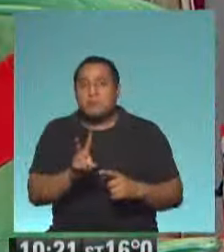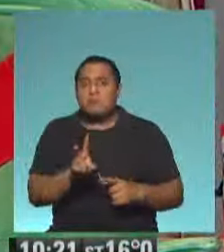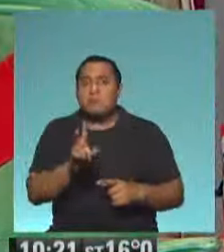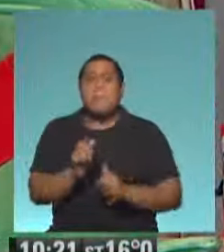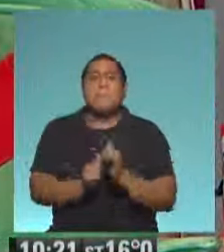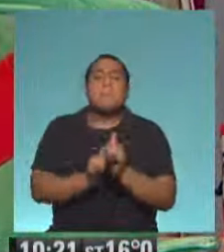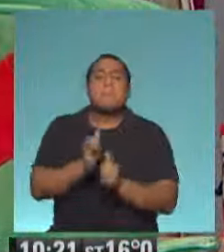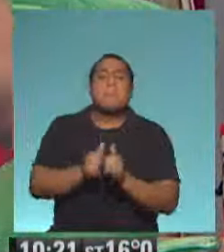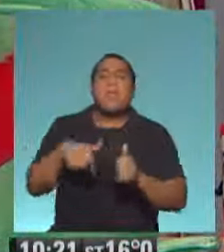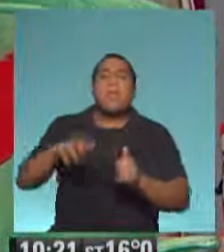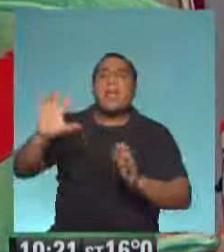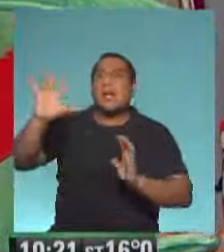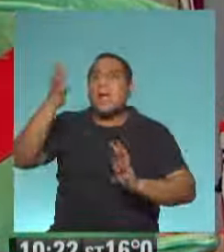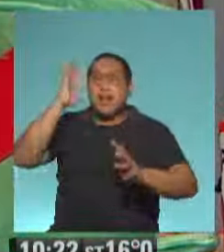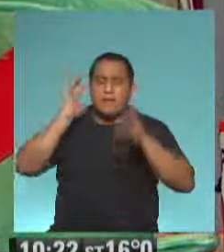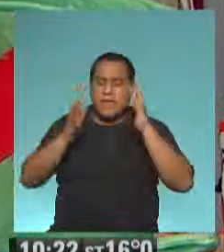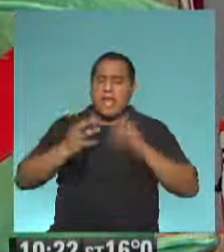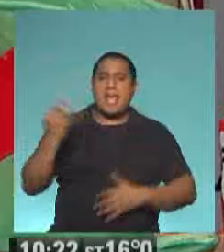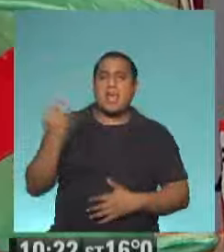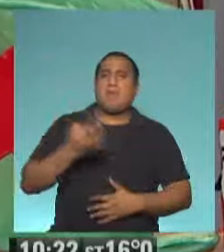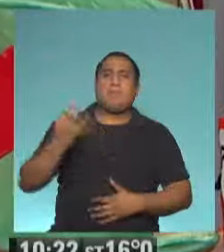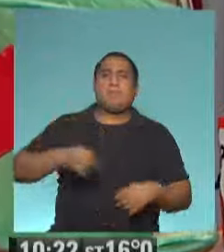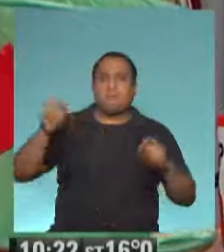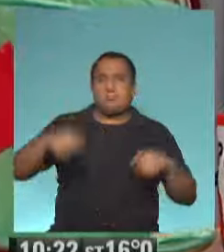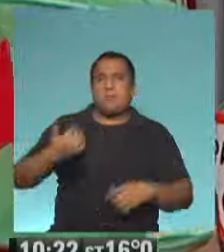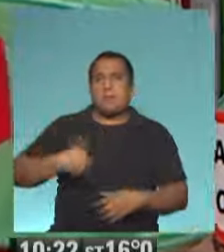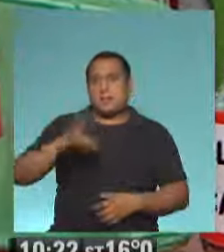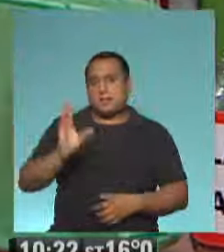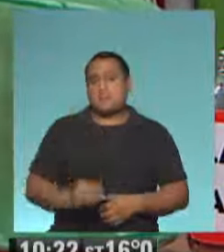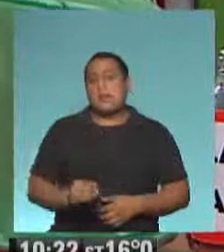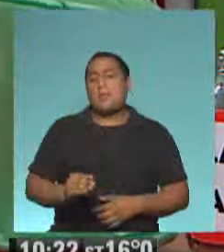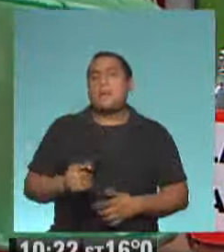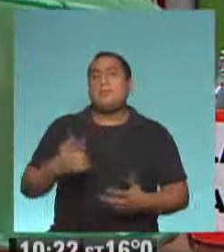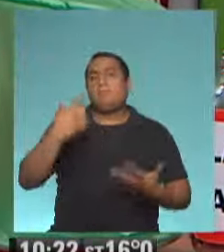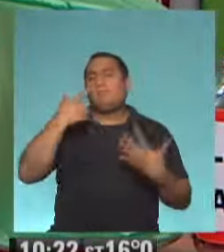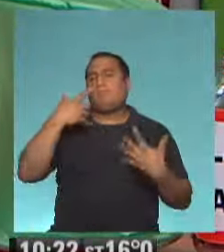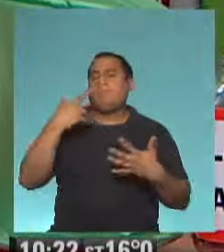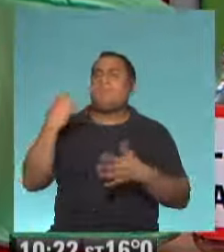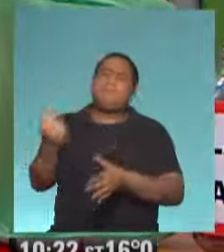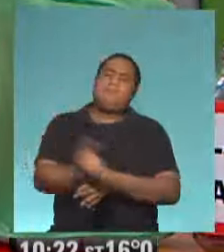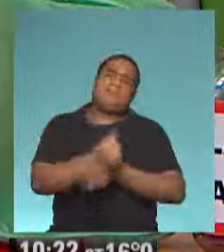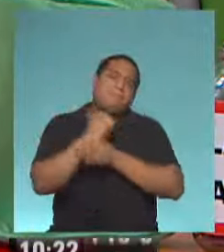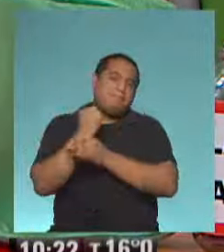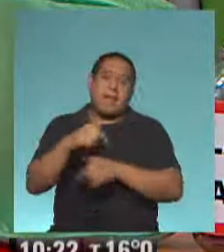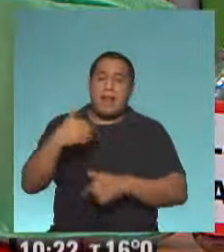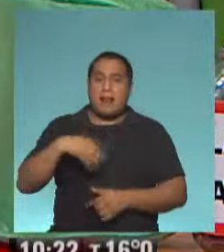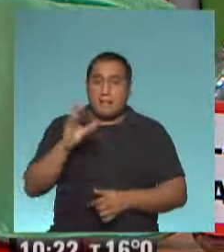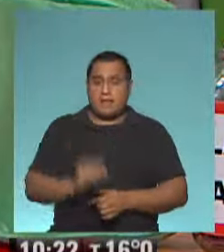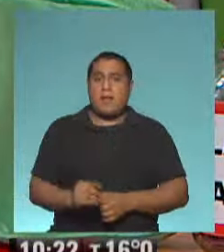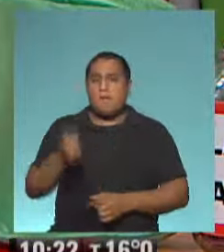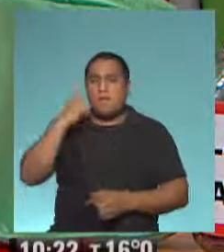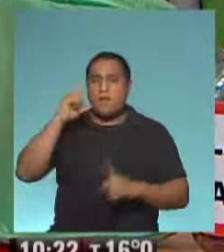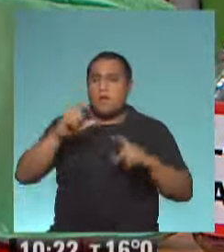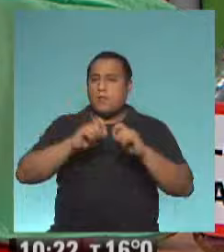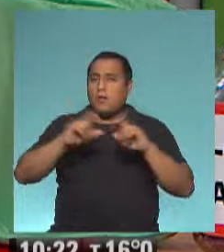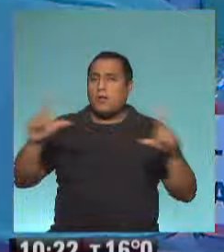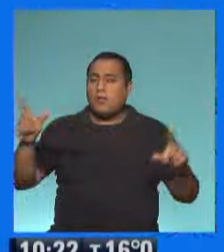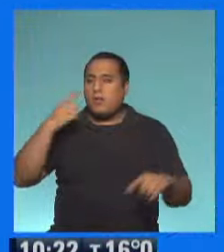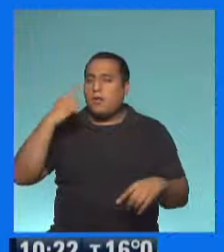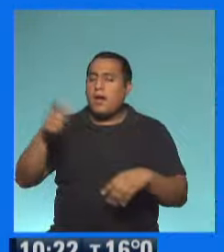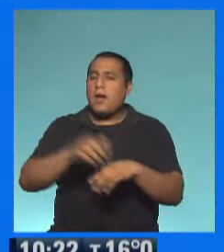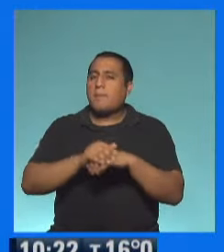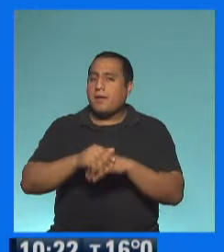vamos a hablar de este carnaval tan especial de nuestro país, otro de los famosos carnavales que se festejan en nuestro país. ¿Vemos esa foto de la amiga?